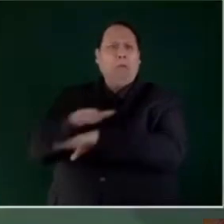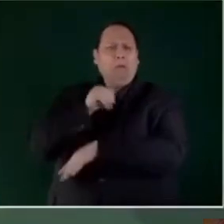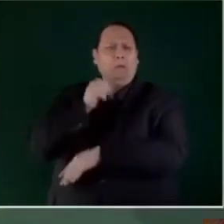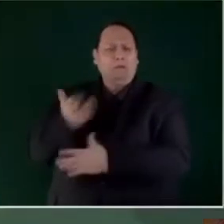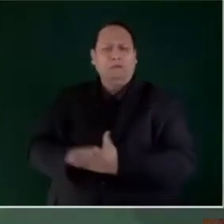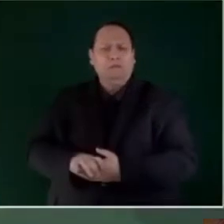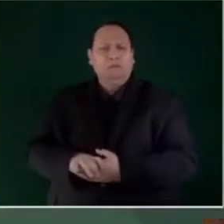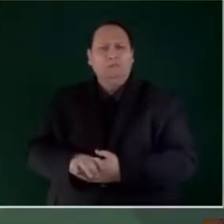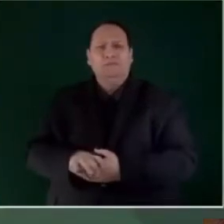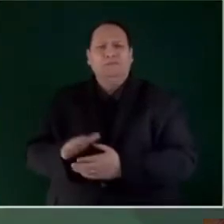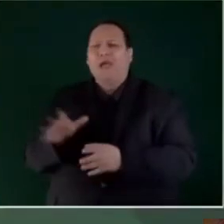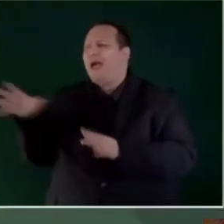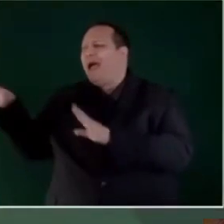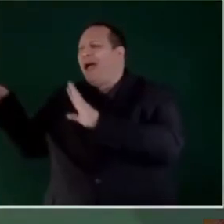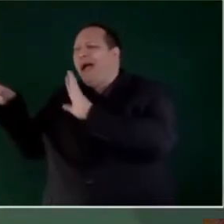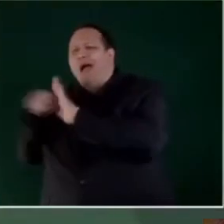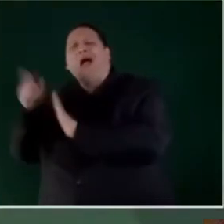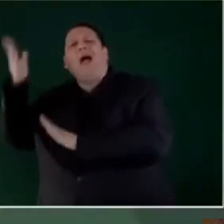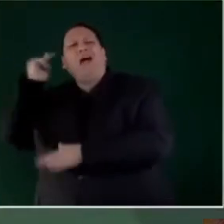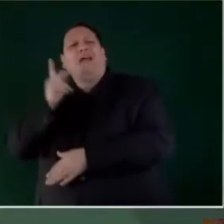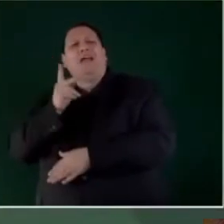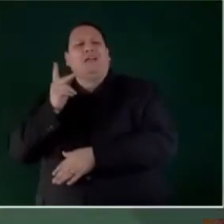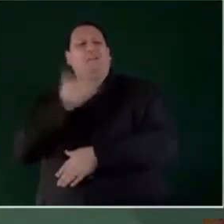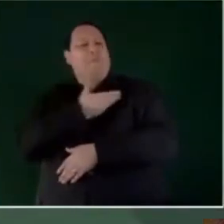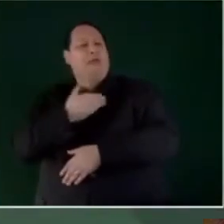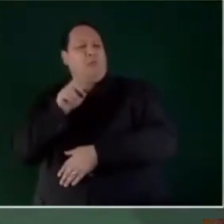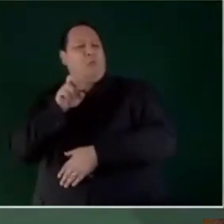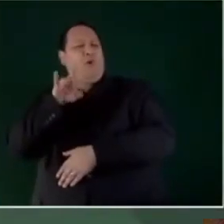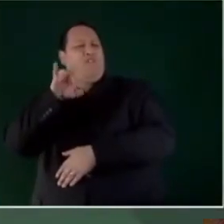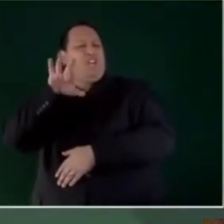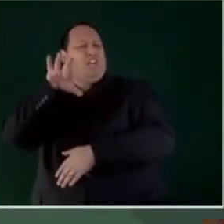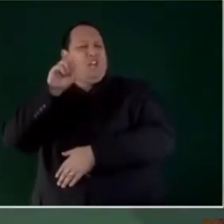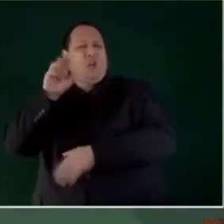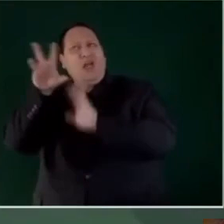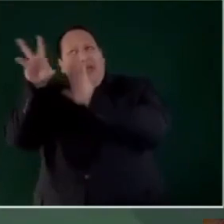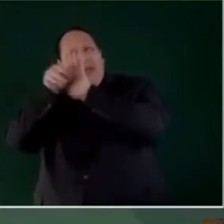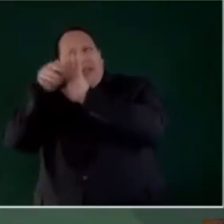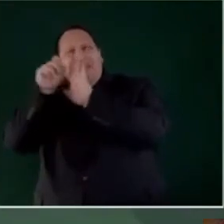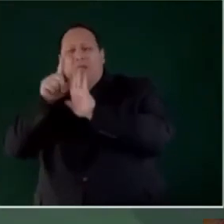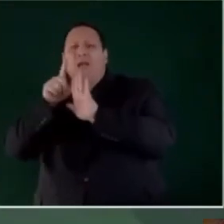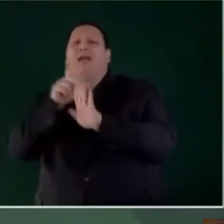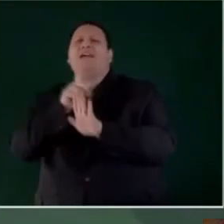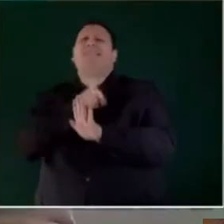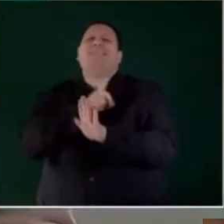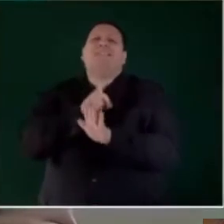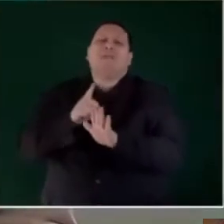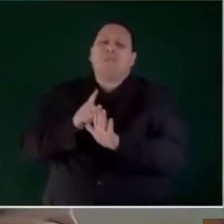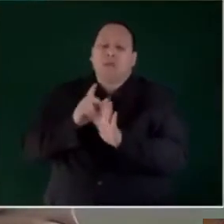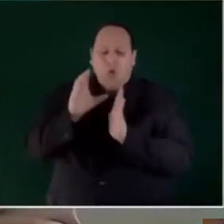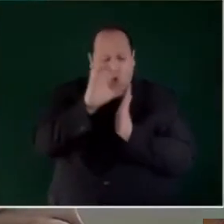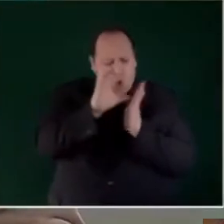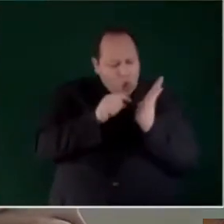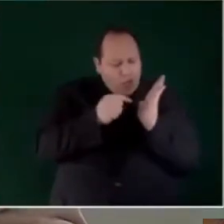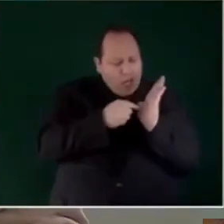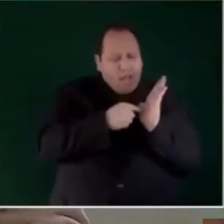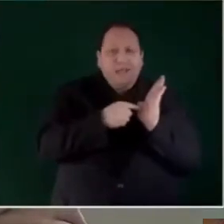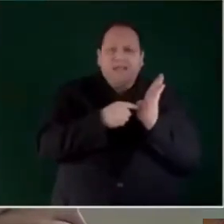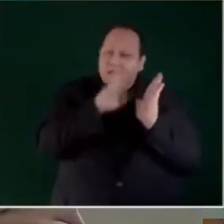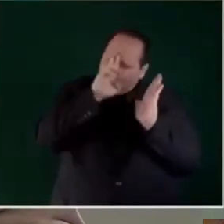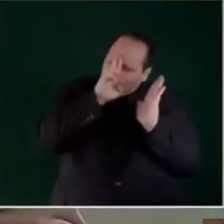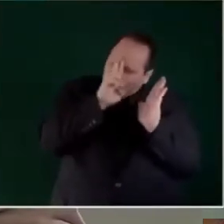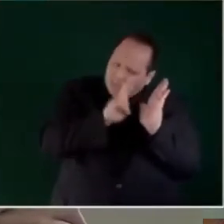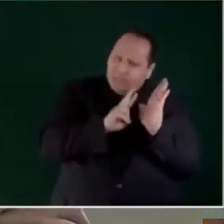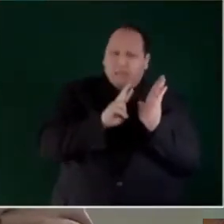Pero eso viene también del porfiriato. Es respetar la Constitución en la